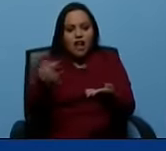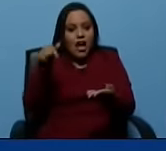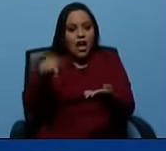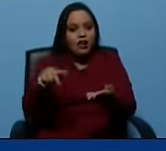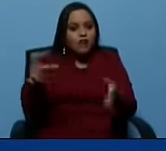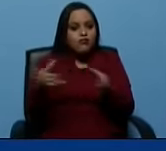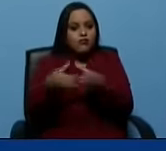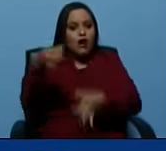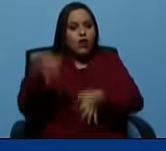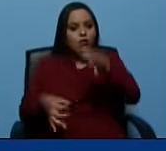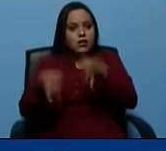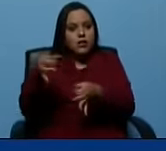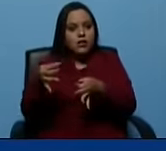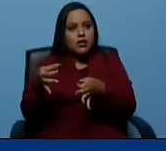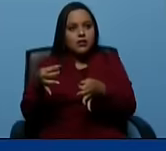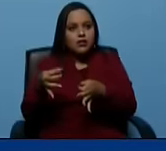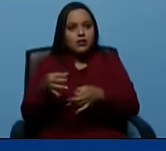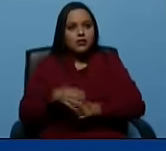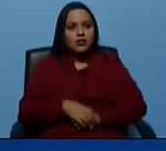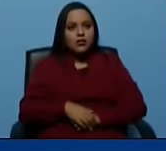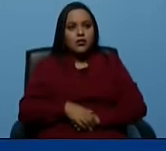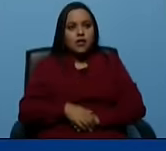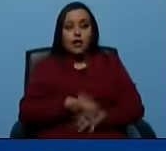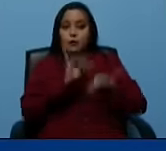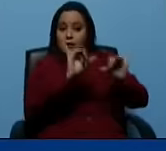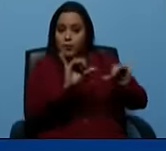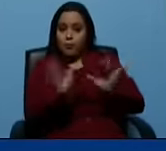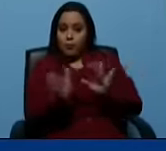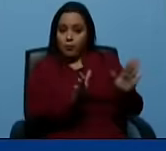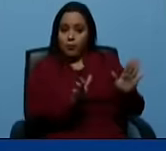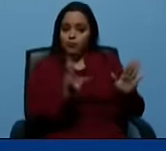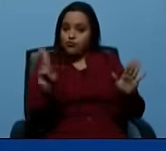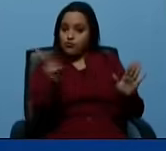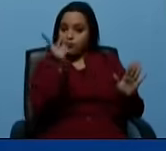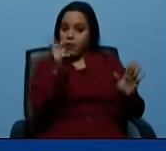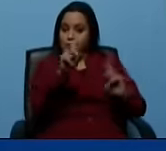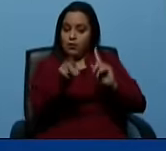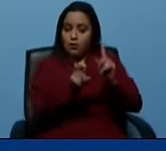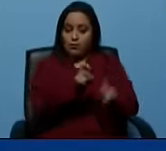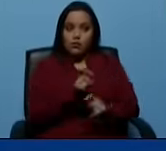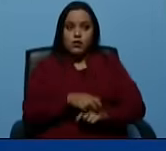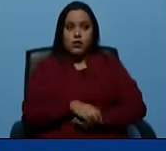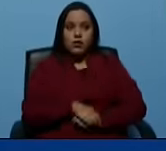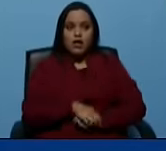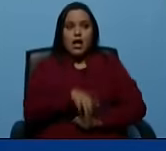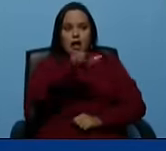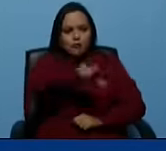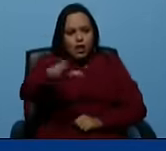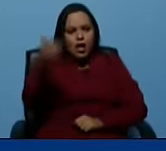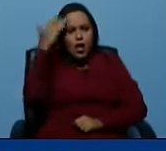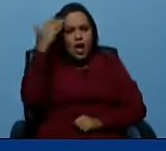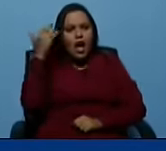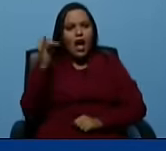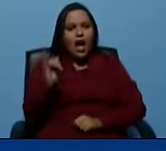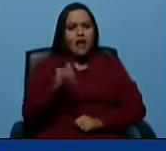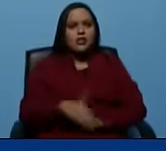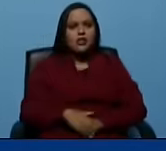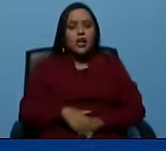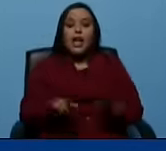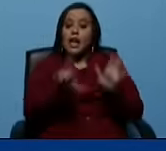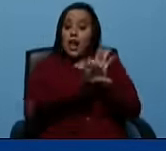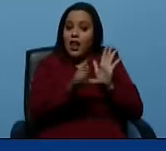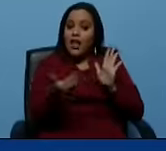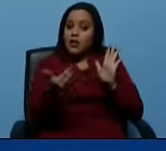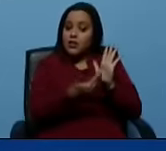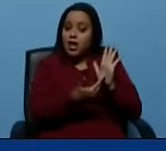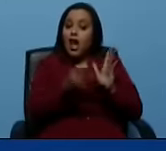máximo tribunal del país. Por otra parte, como todos los ciudadanos saben, están bajo el imperio de la ley. Si